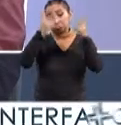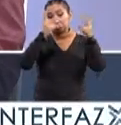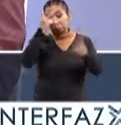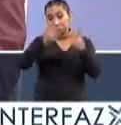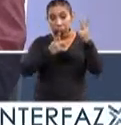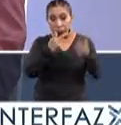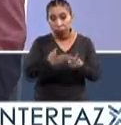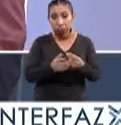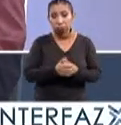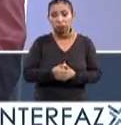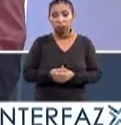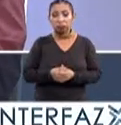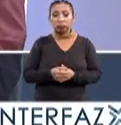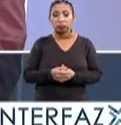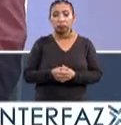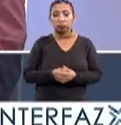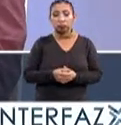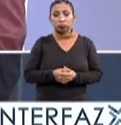visiten,